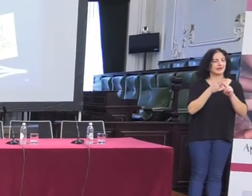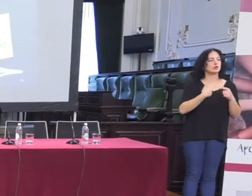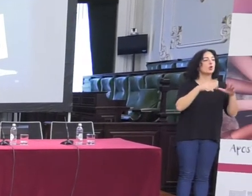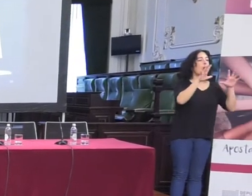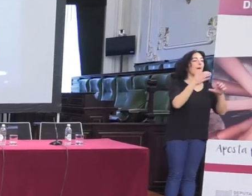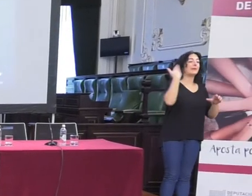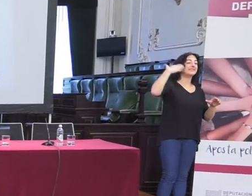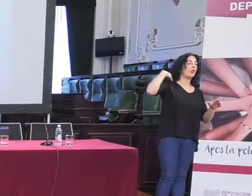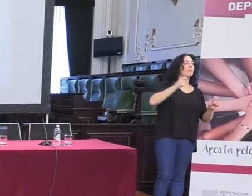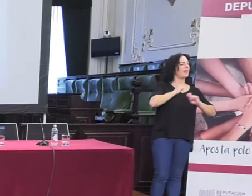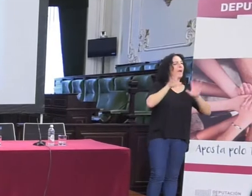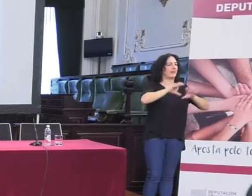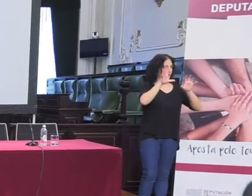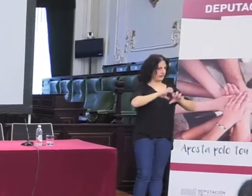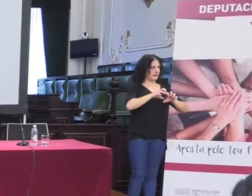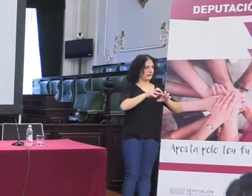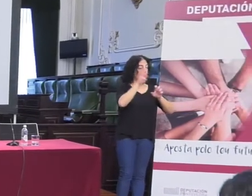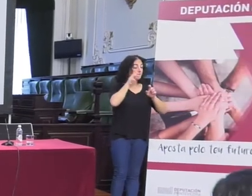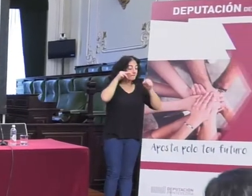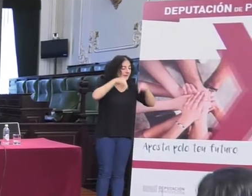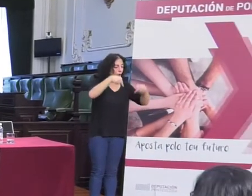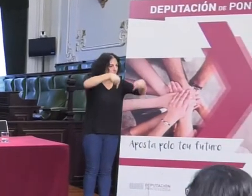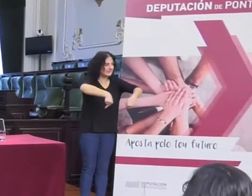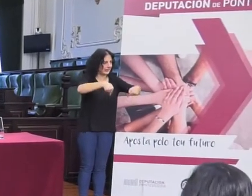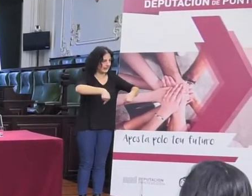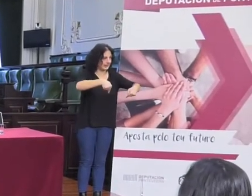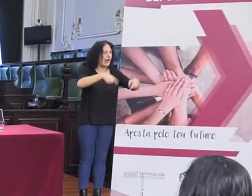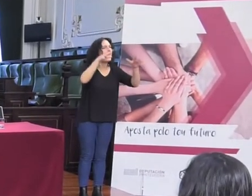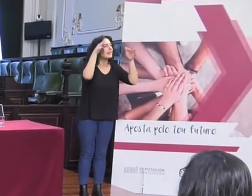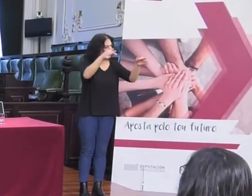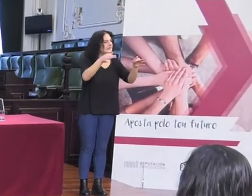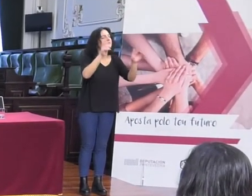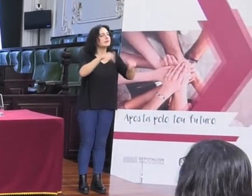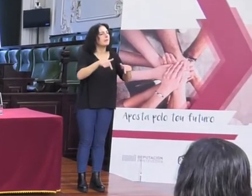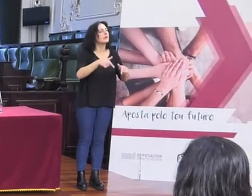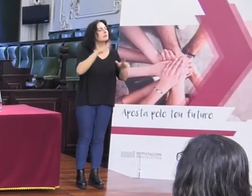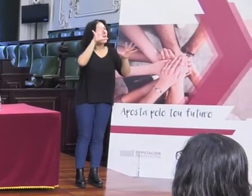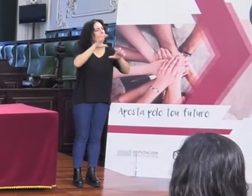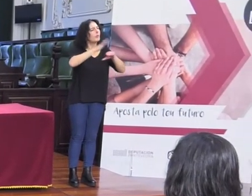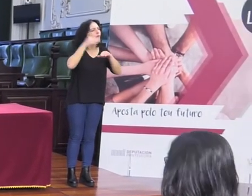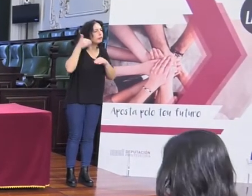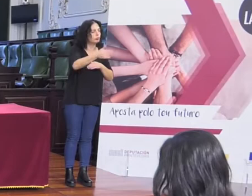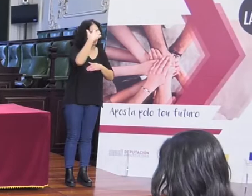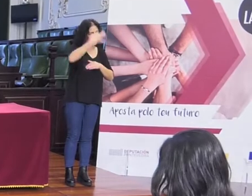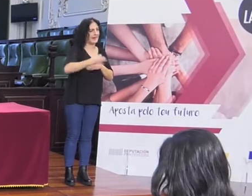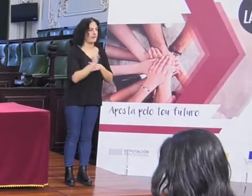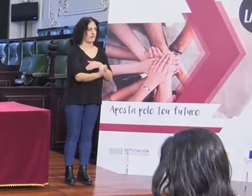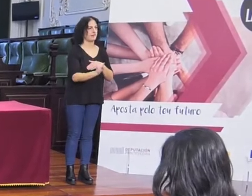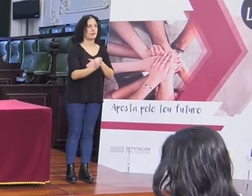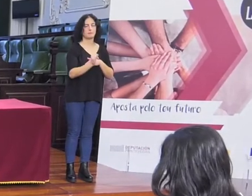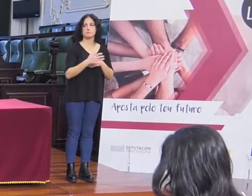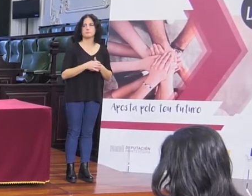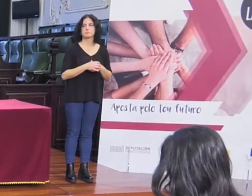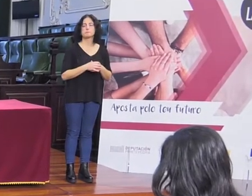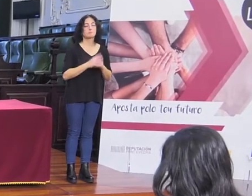del pasado, yo miro el presente y además aprendo a creer en el futuro cuando me miro a mí.